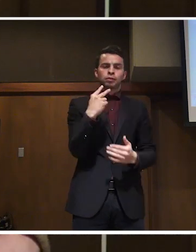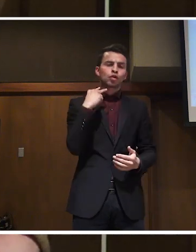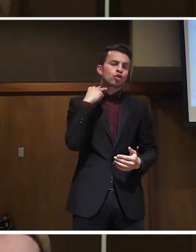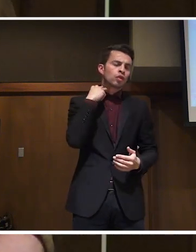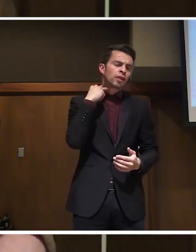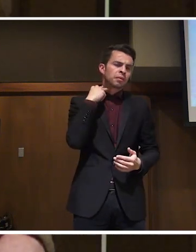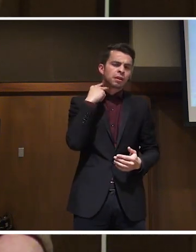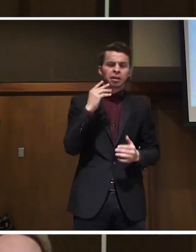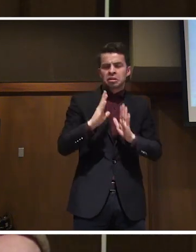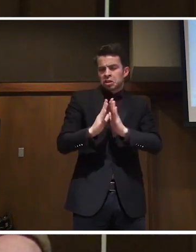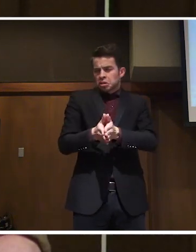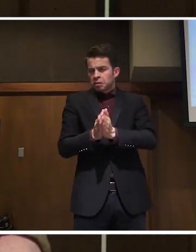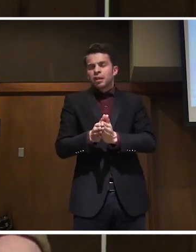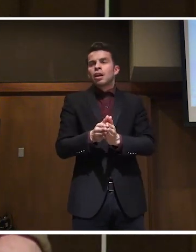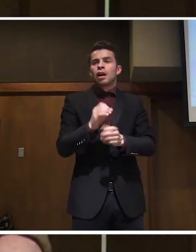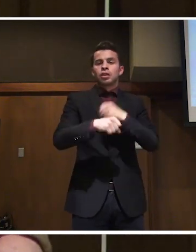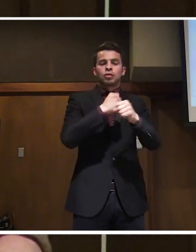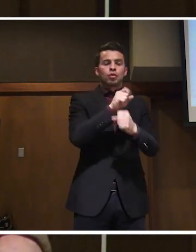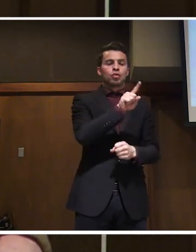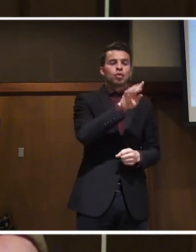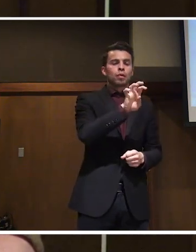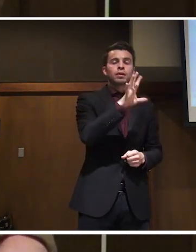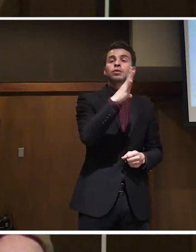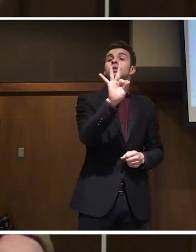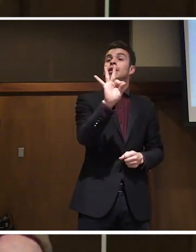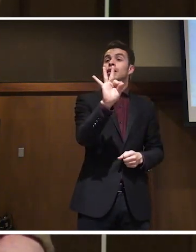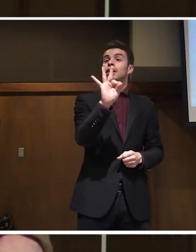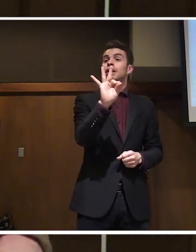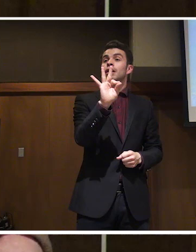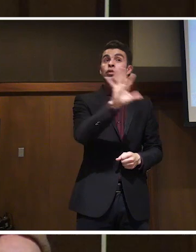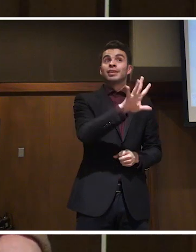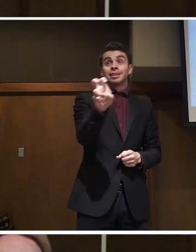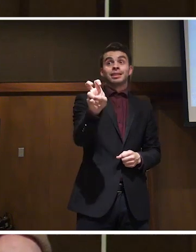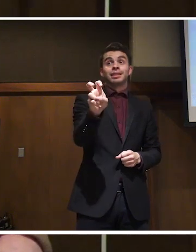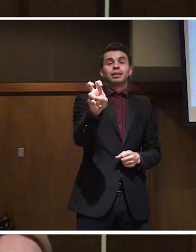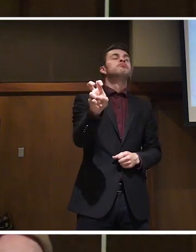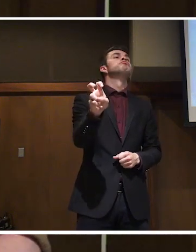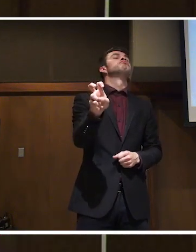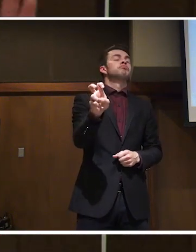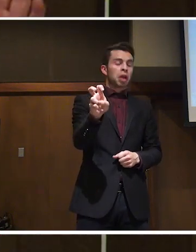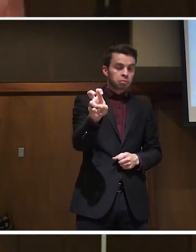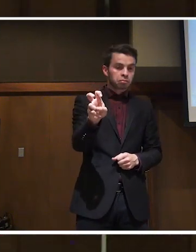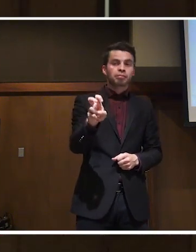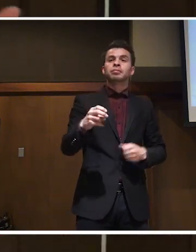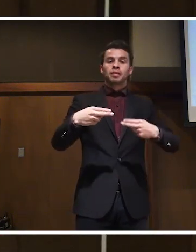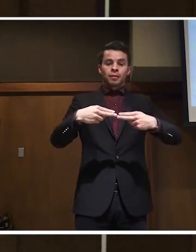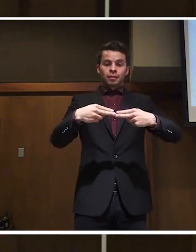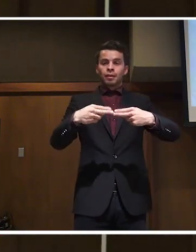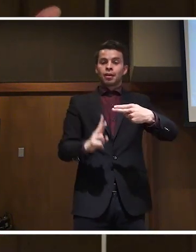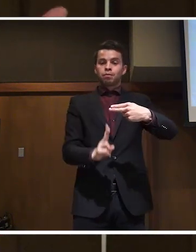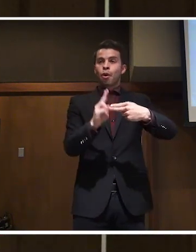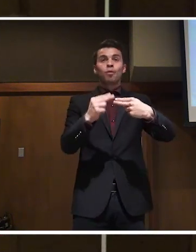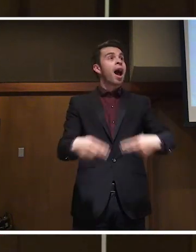del 57, y se inauguró el edificio con una exposición, curiosamente, de